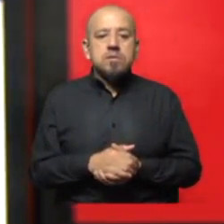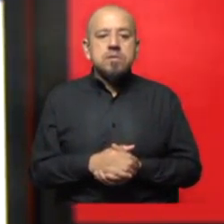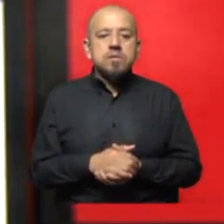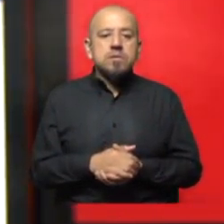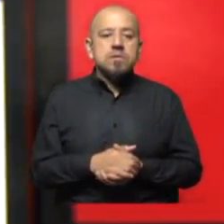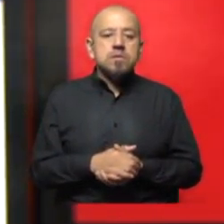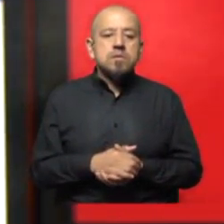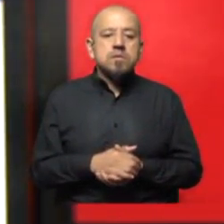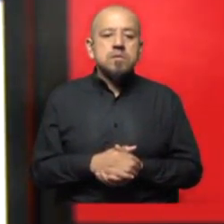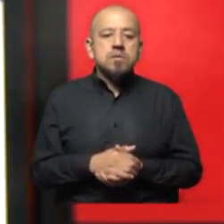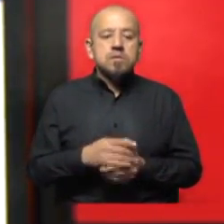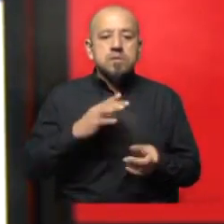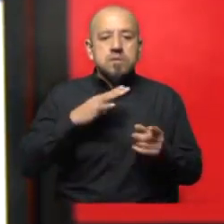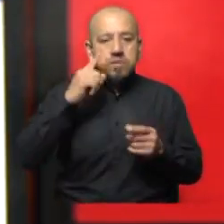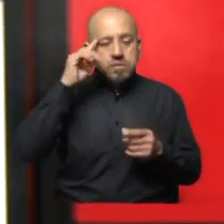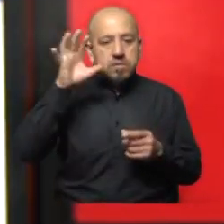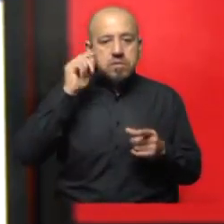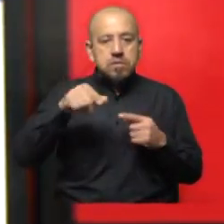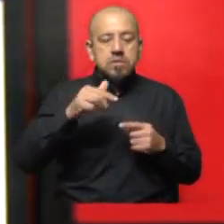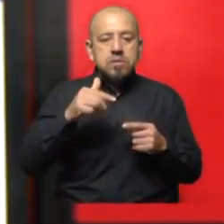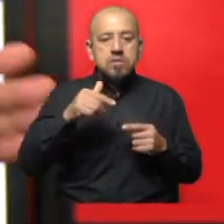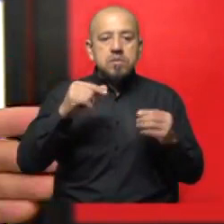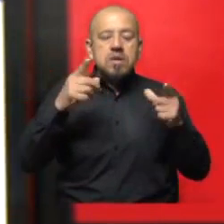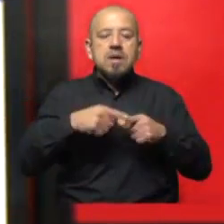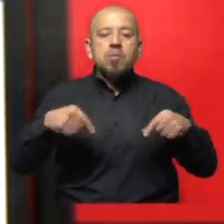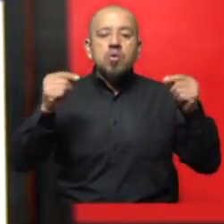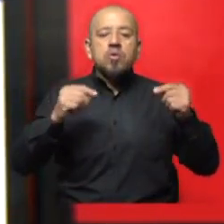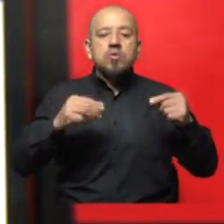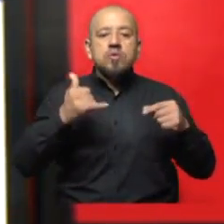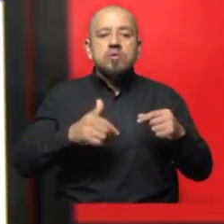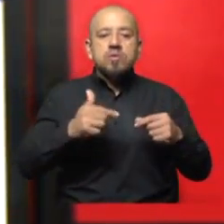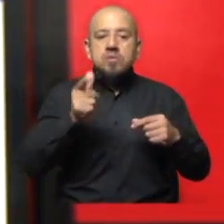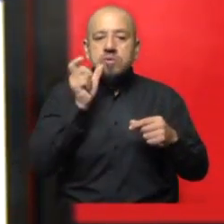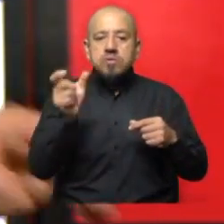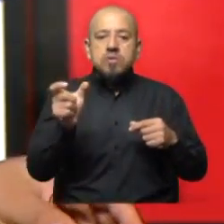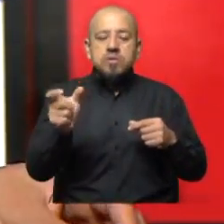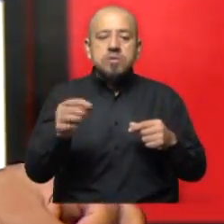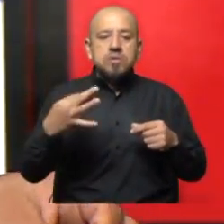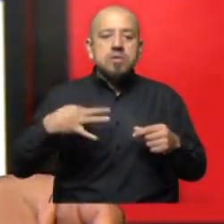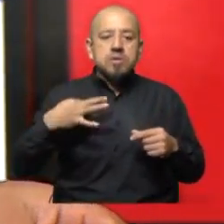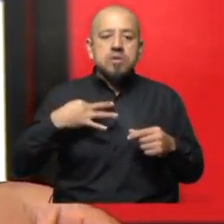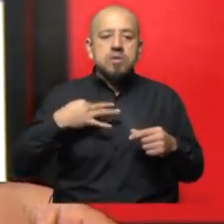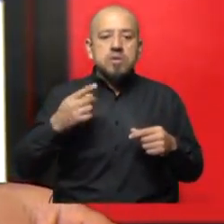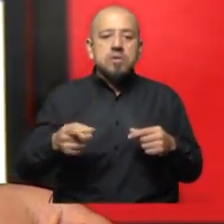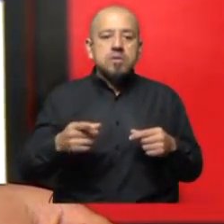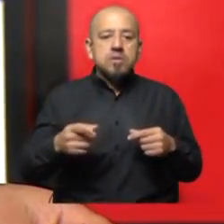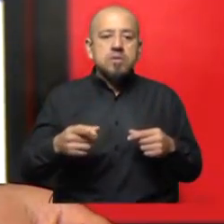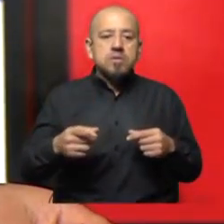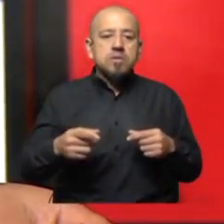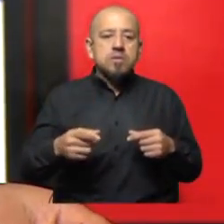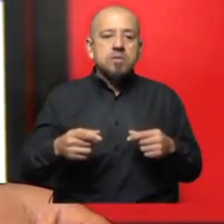no recuerdo pero en japonés y tiene una palabra para ello que es dedicarse a una actividad toda la vida y muy cerca de la